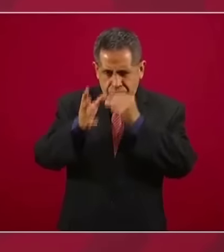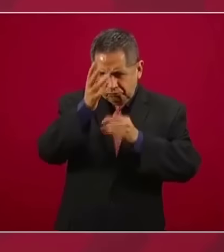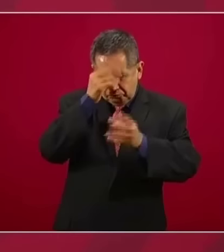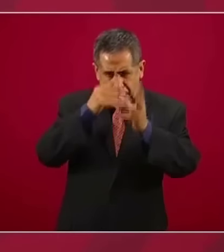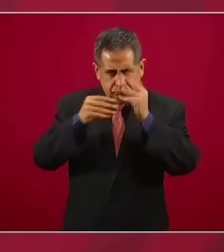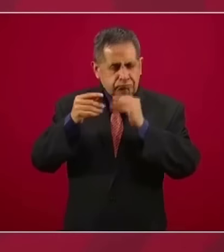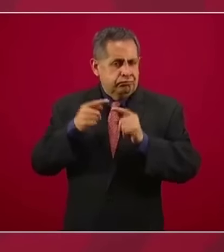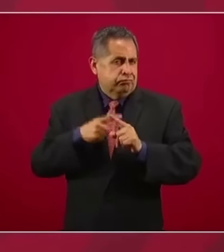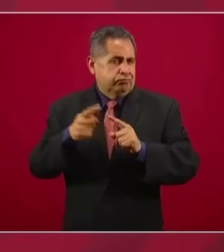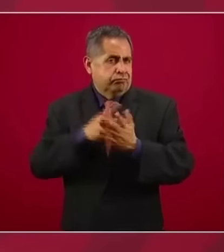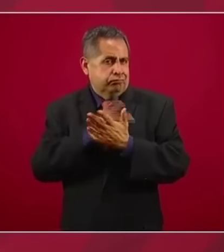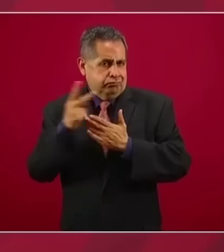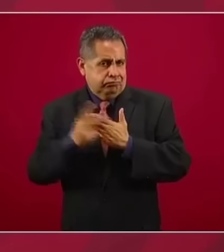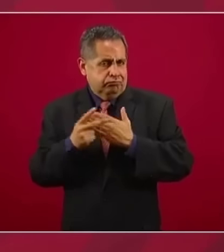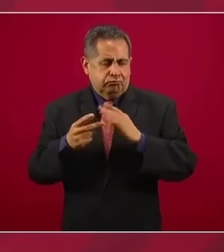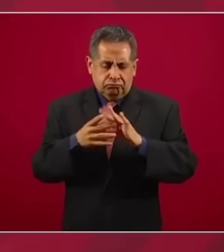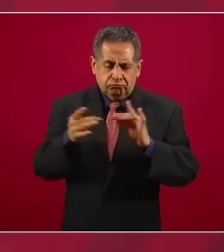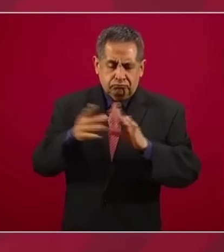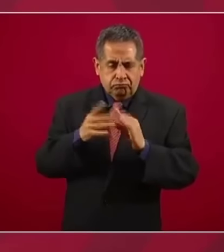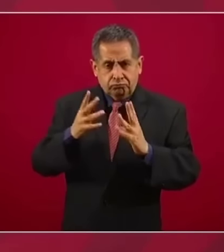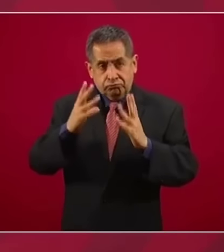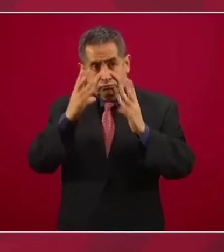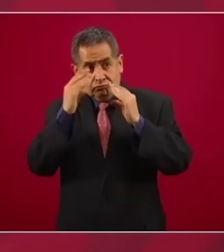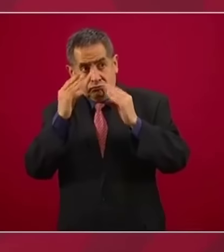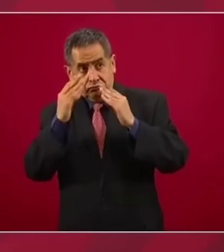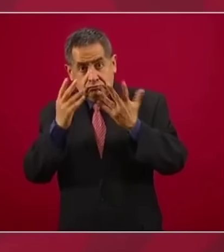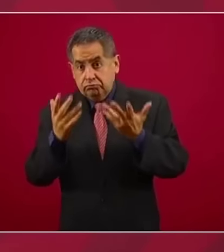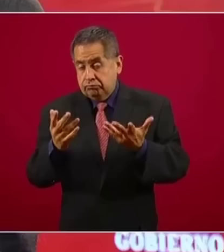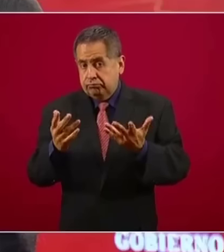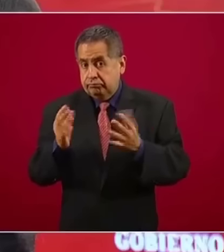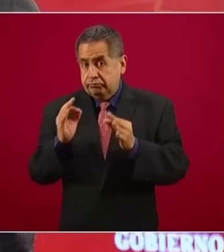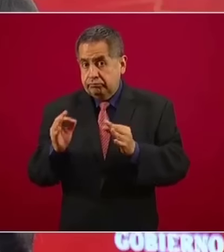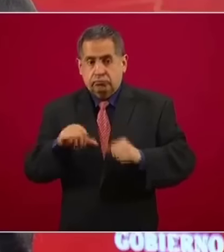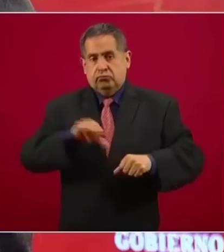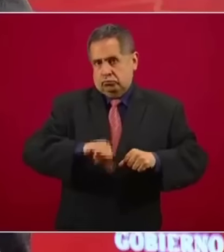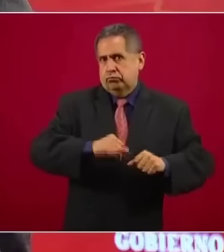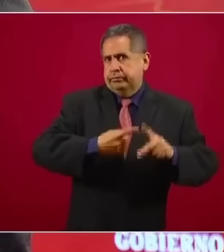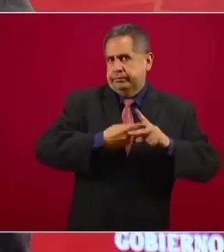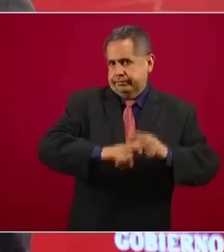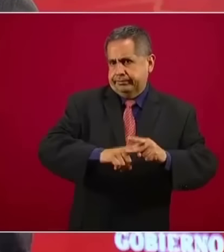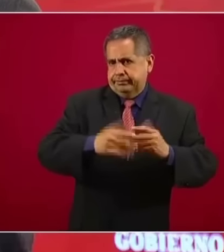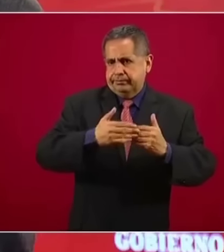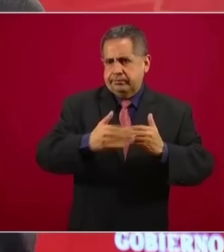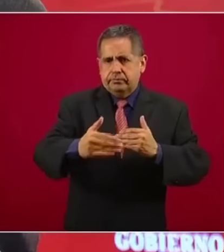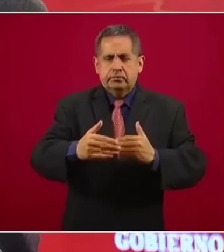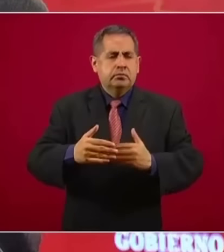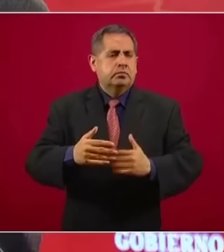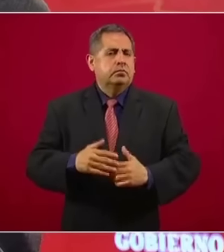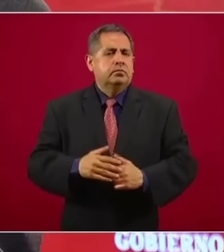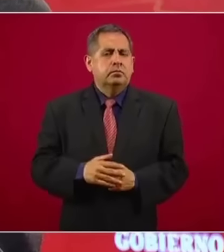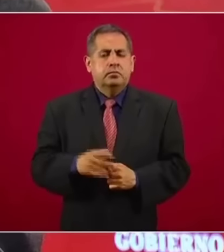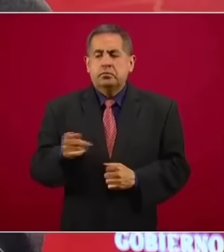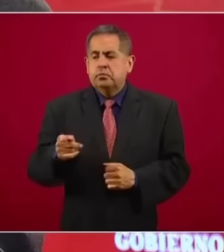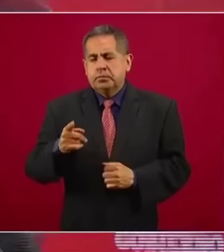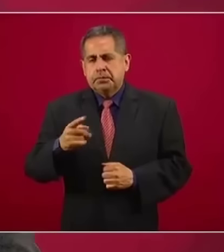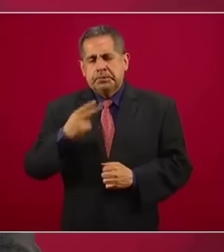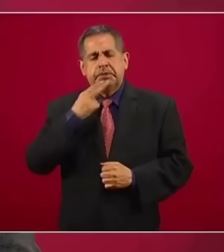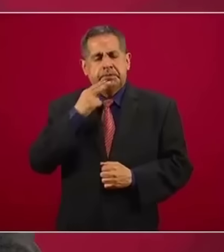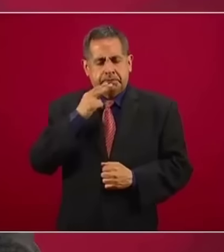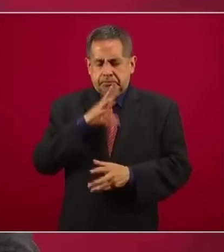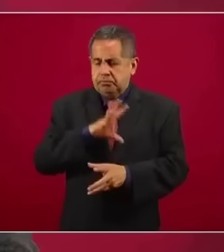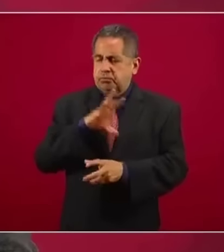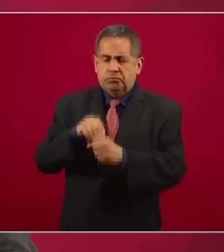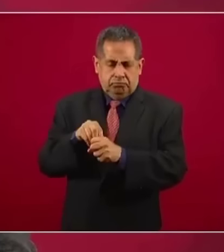del programa que inicia el día de hoy, sea